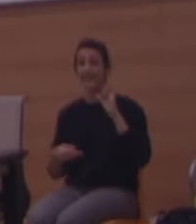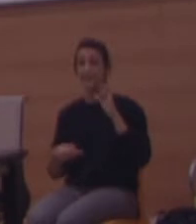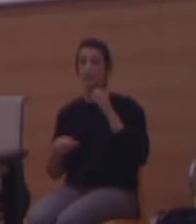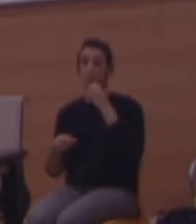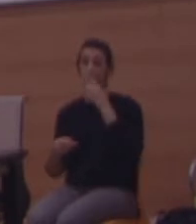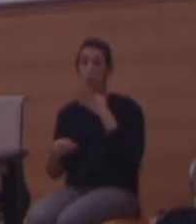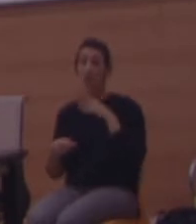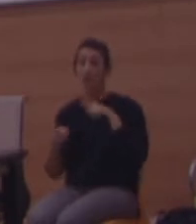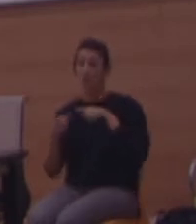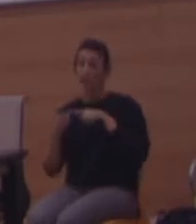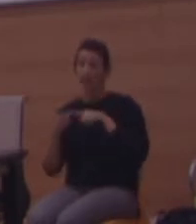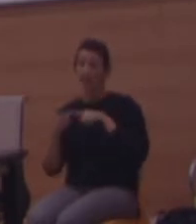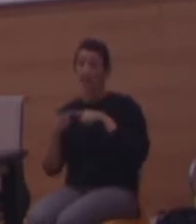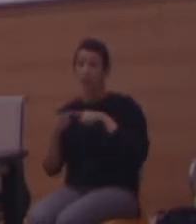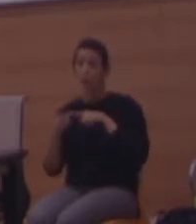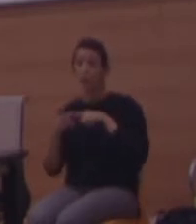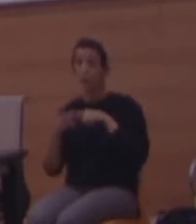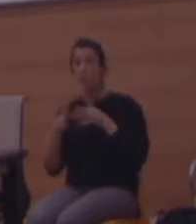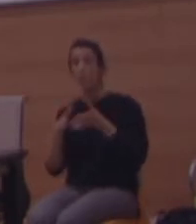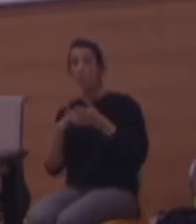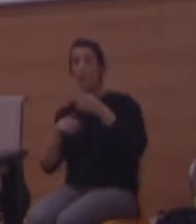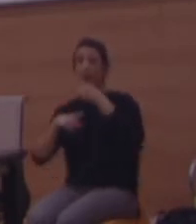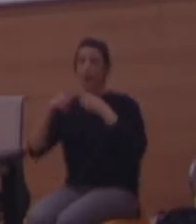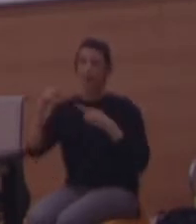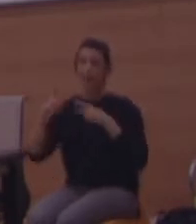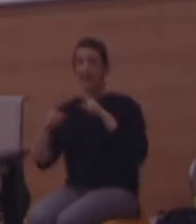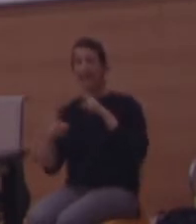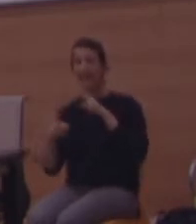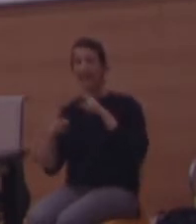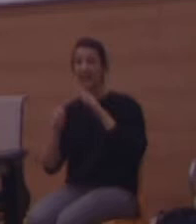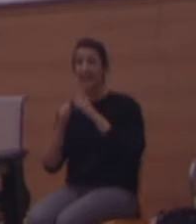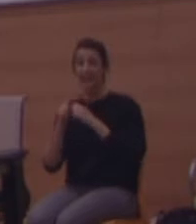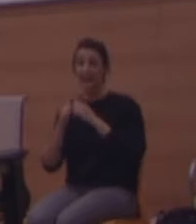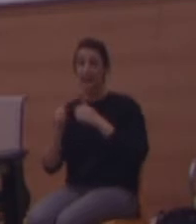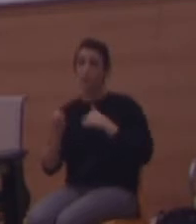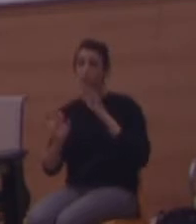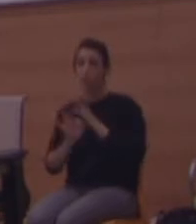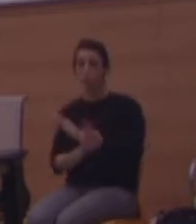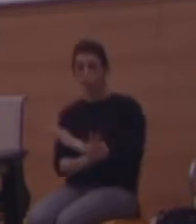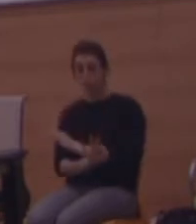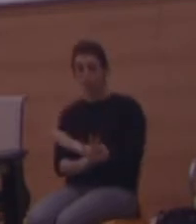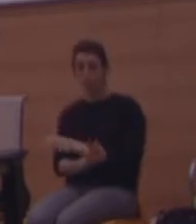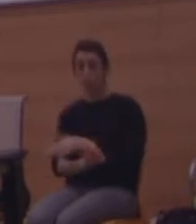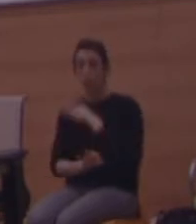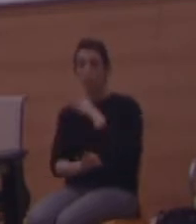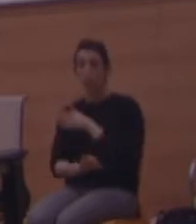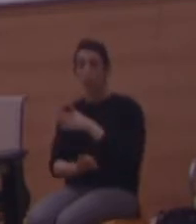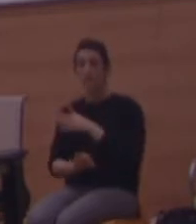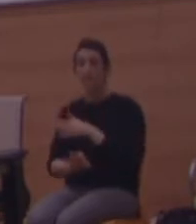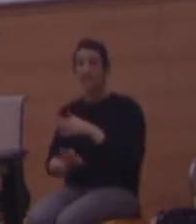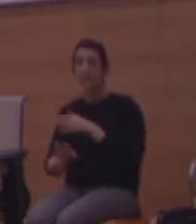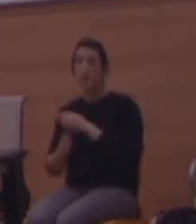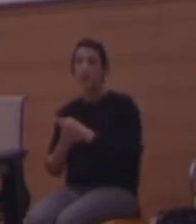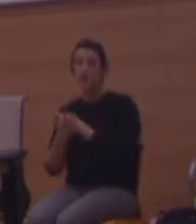bueno, estas serían las semirrígidas, ahí me he confundido, serían de un SOR 10, 12, 14 y